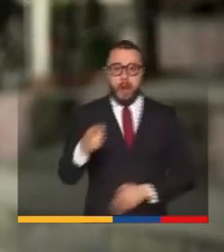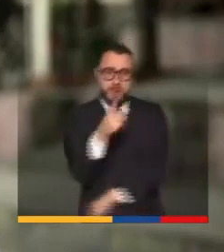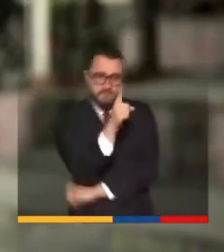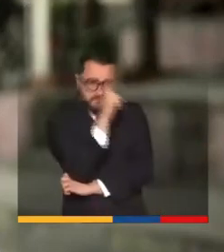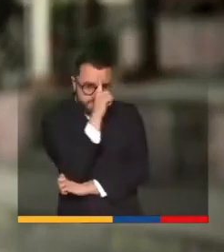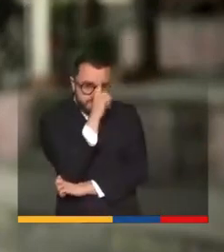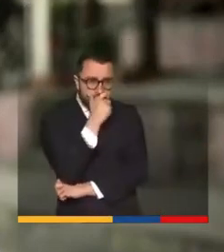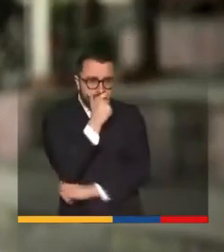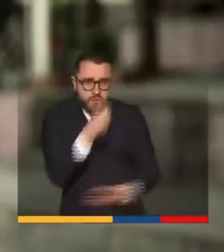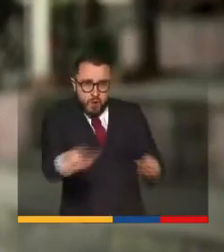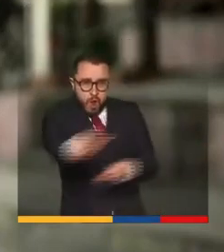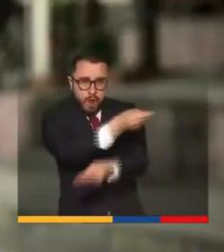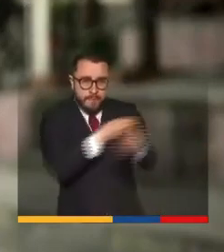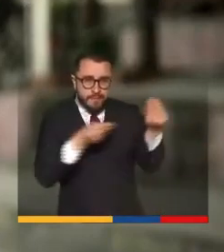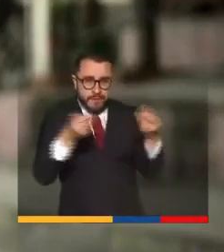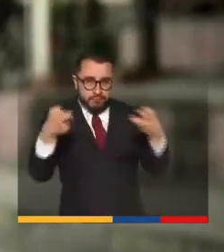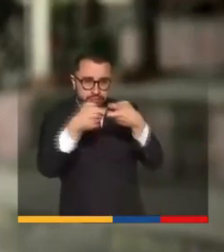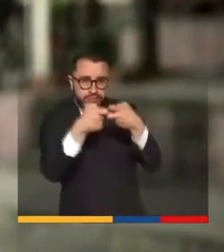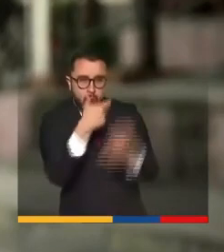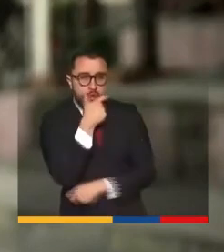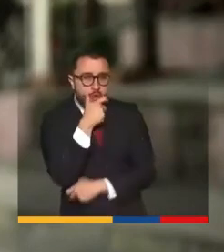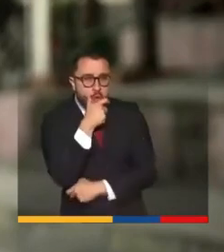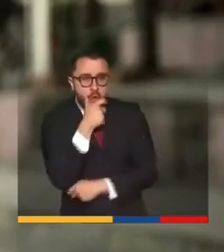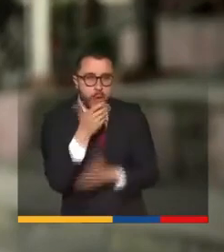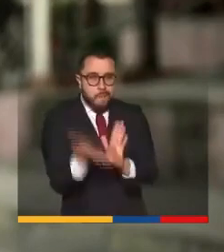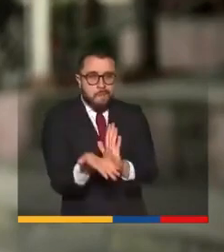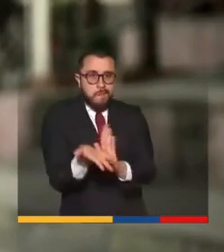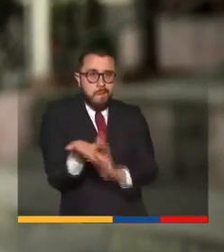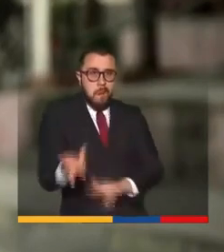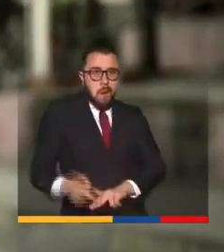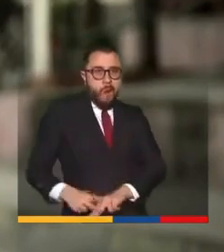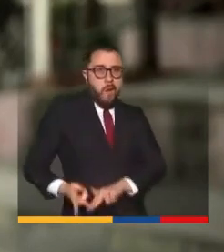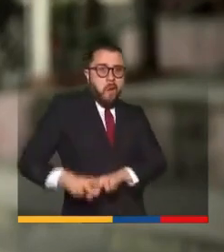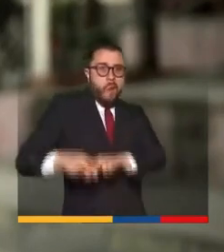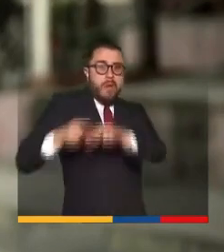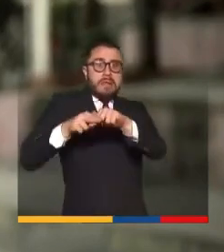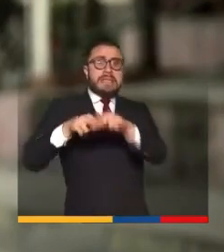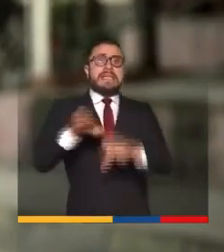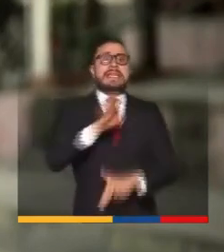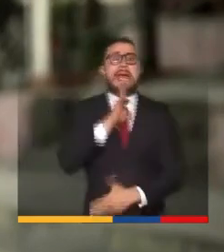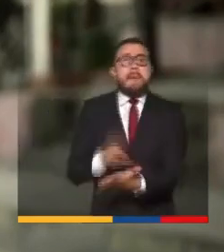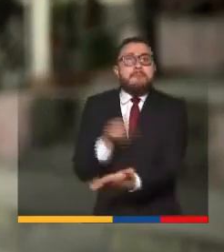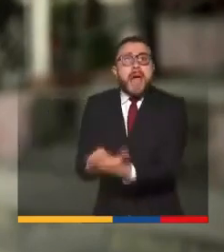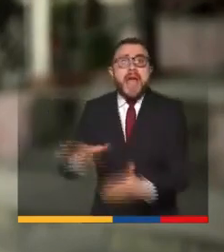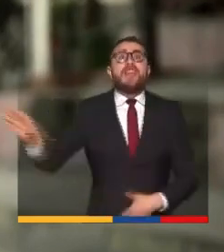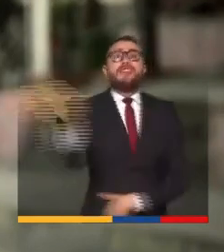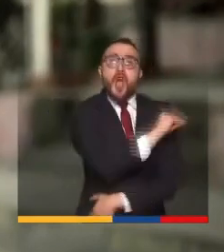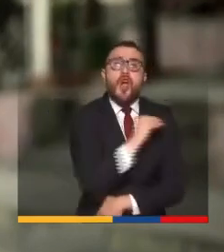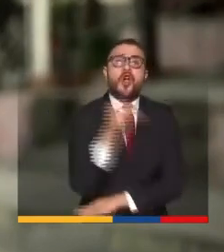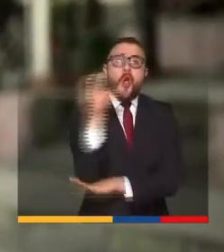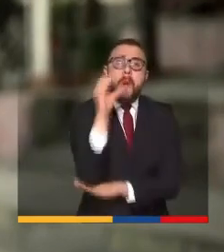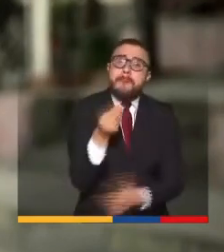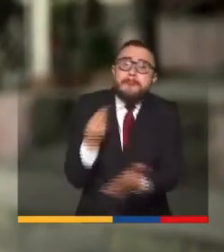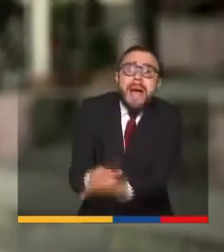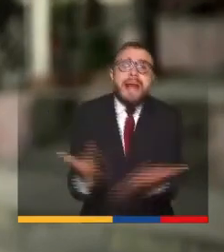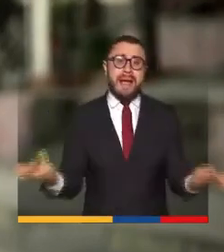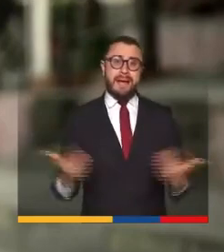a menudo se convierte en una carga que cae sobre los hombros de todos los colombianos.